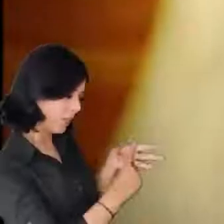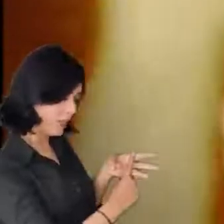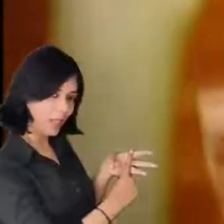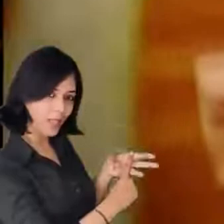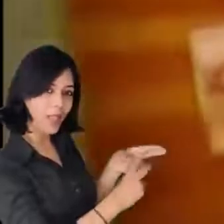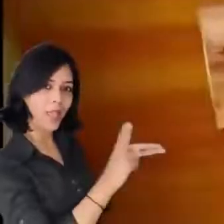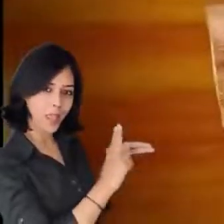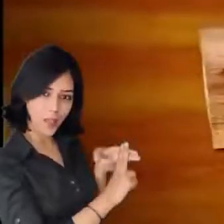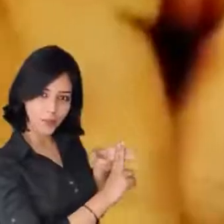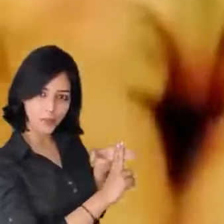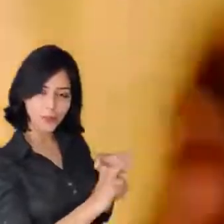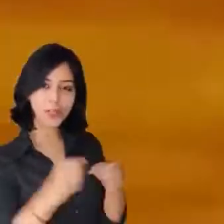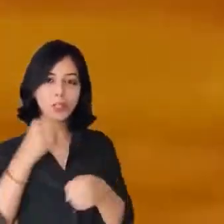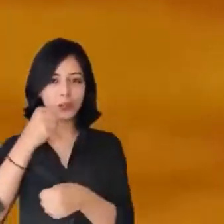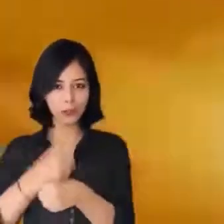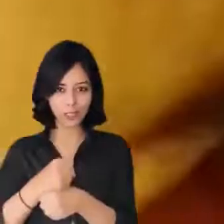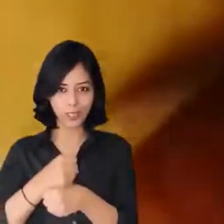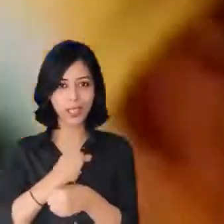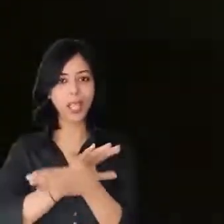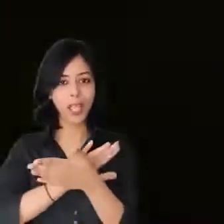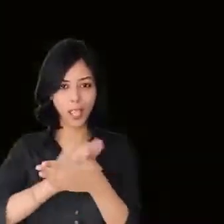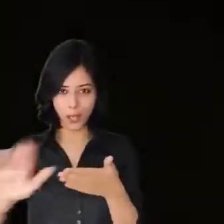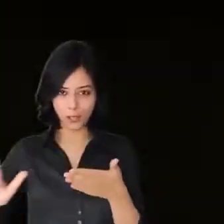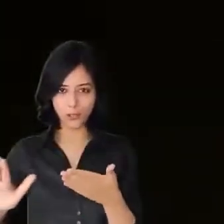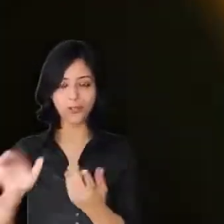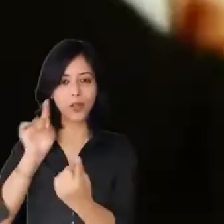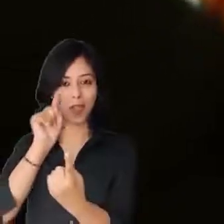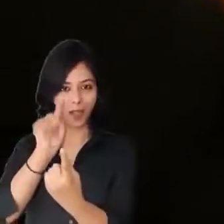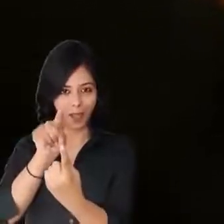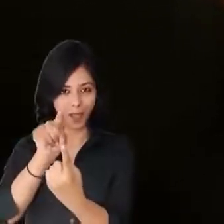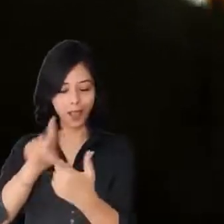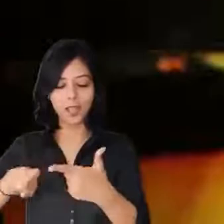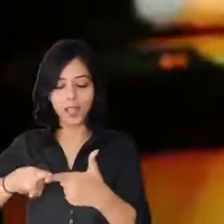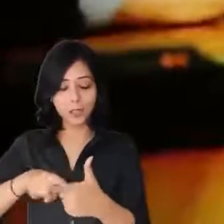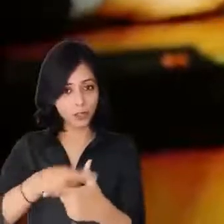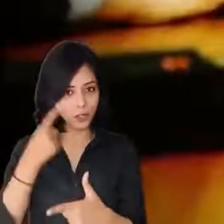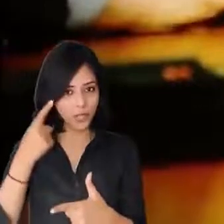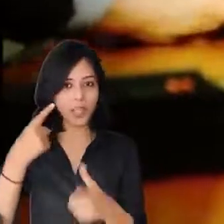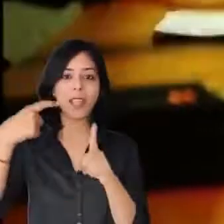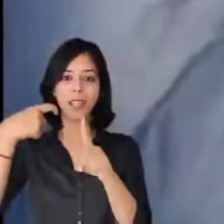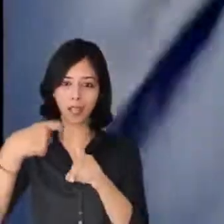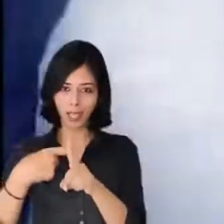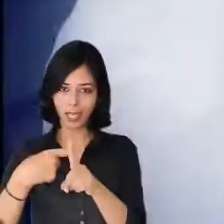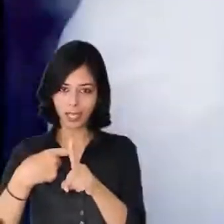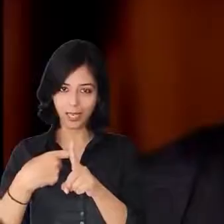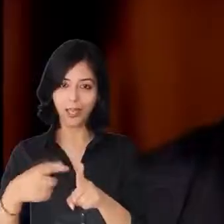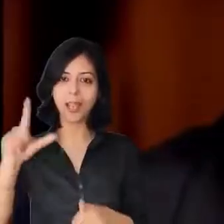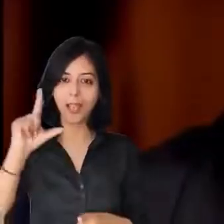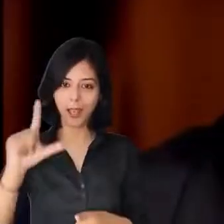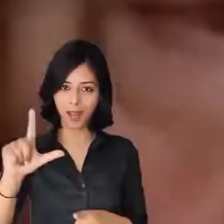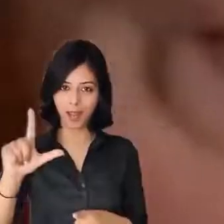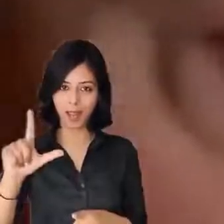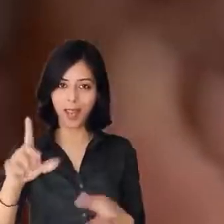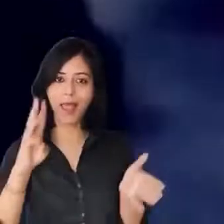Pero la respuesta a esa pregunta convenció a los investigadores de que el sospechoso no podía haber cometido el crimen. No